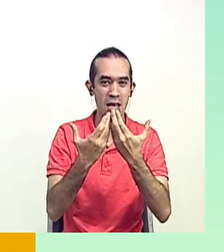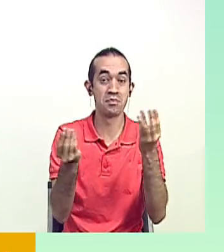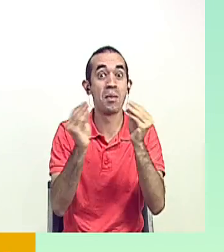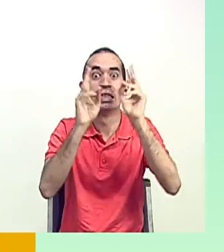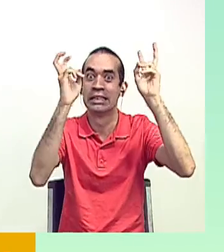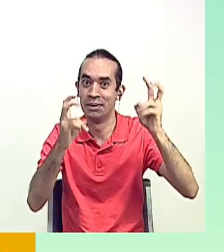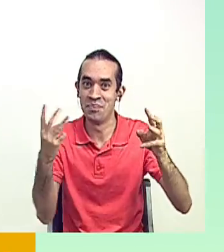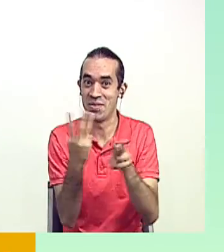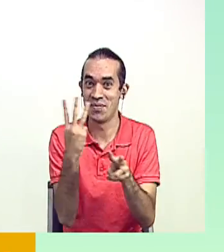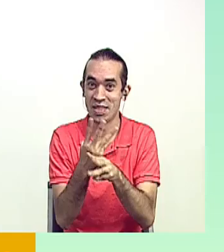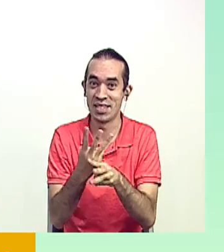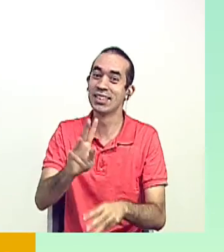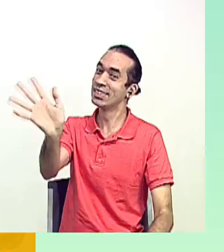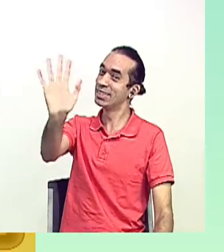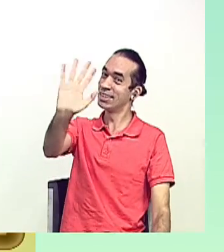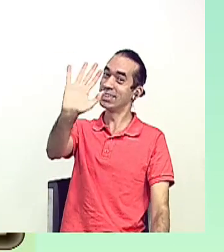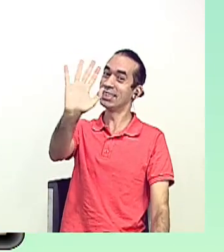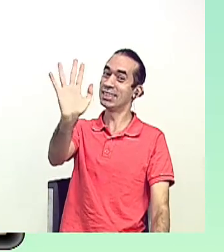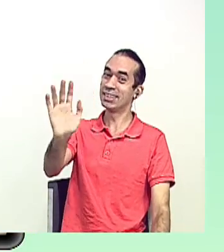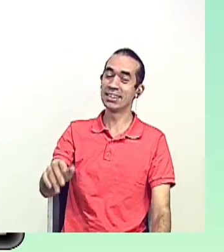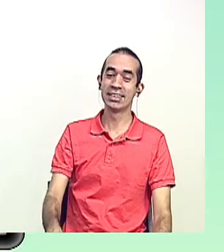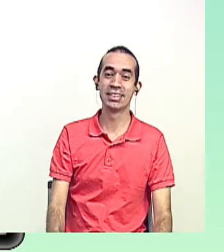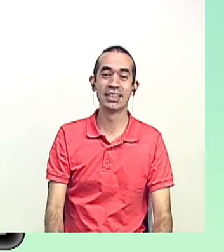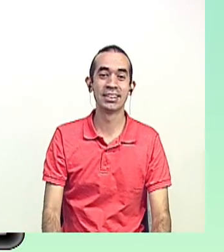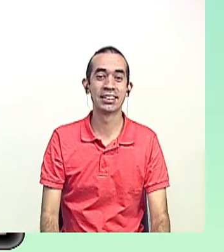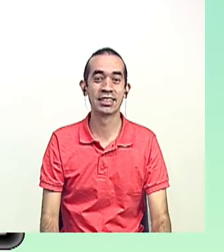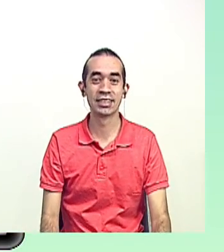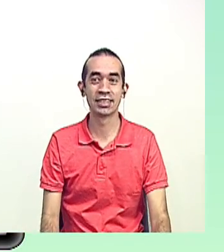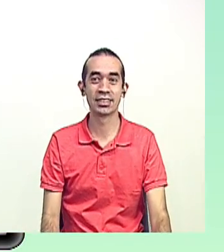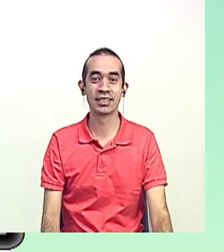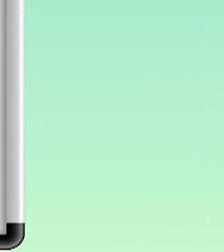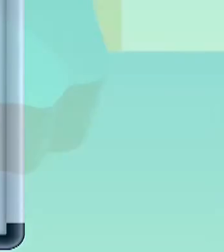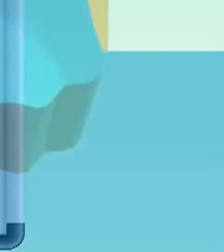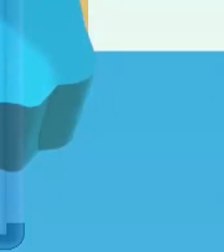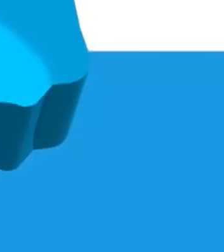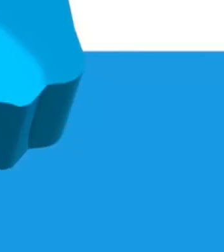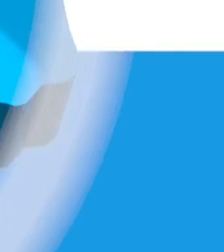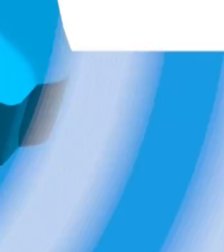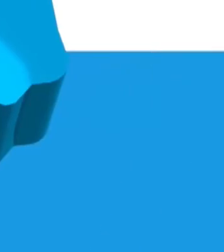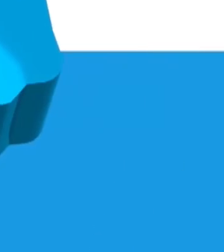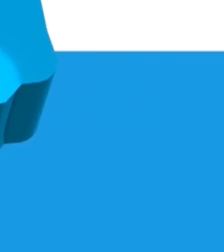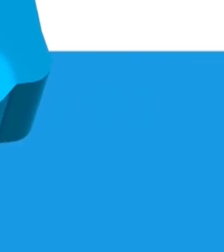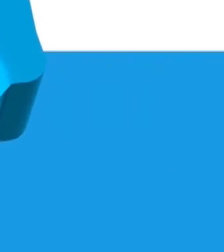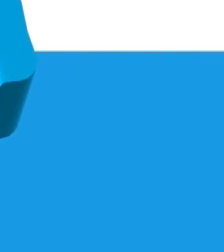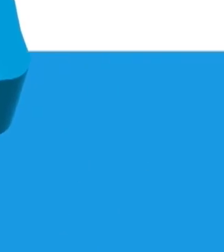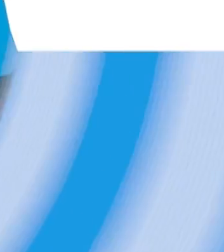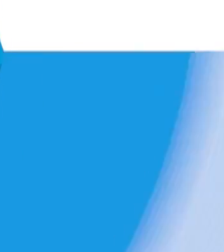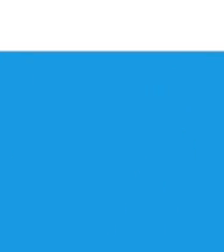temas de matemática. Adiós.